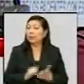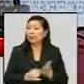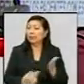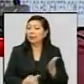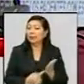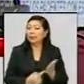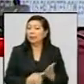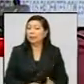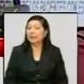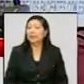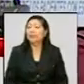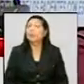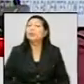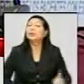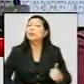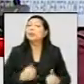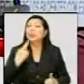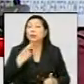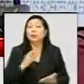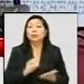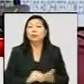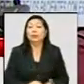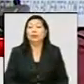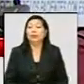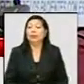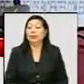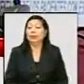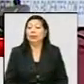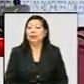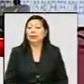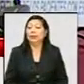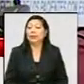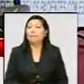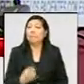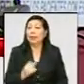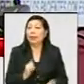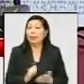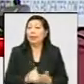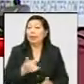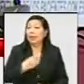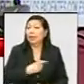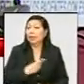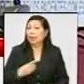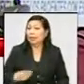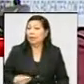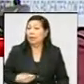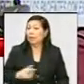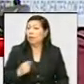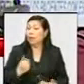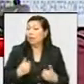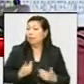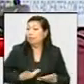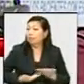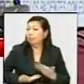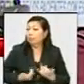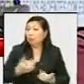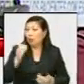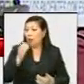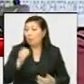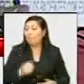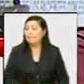técnicas? ¿Cuál es la razón fundamental para que la directora del IETSI no haya tomado en cuenta esta